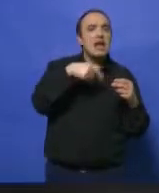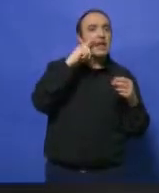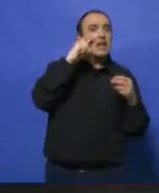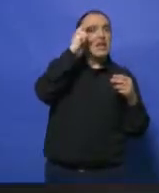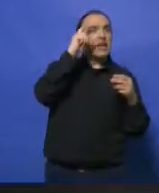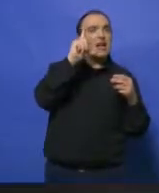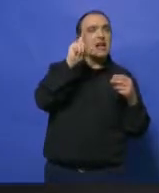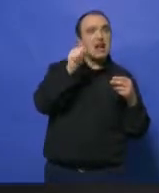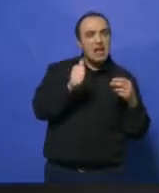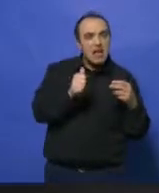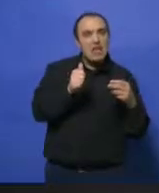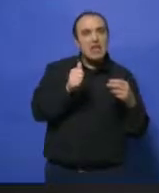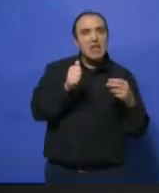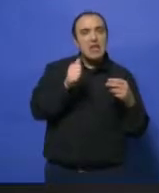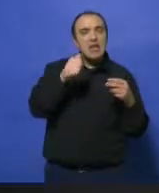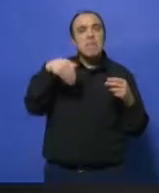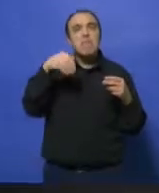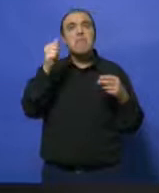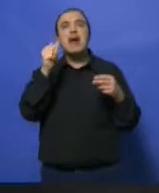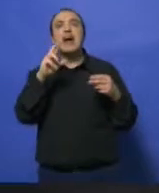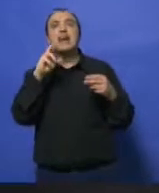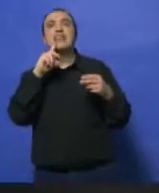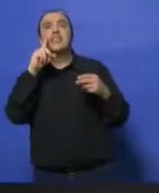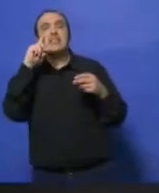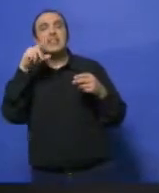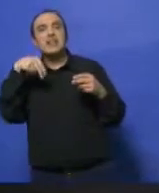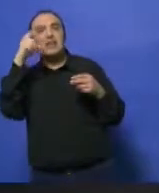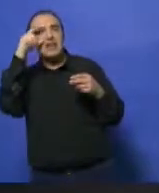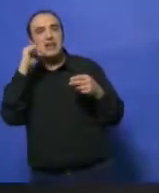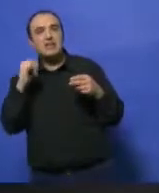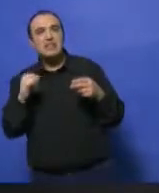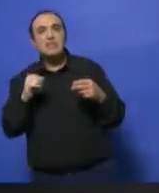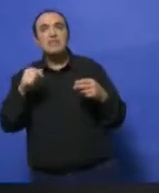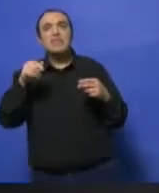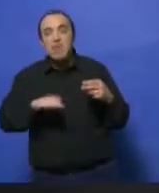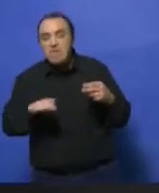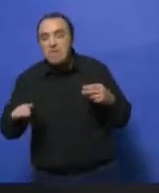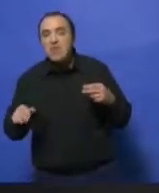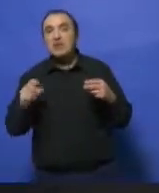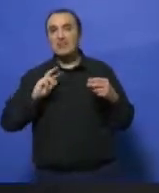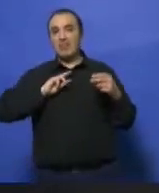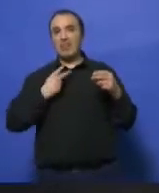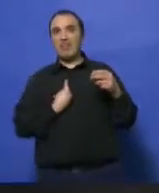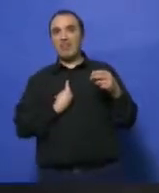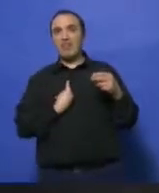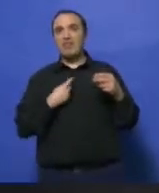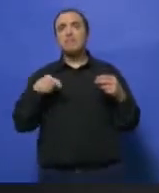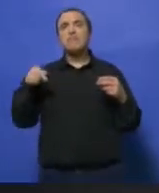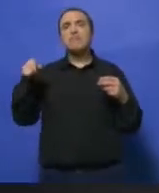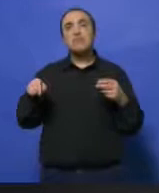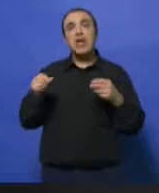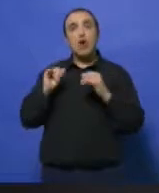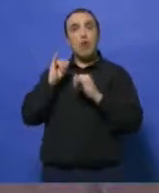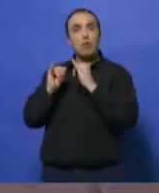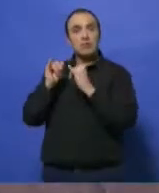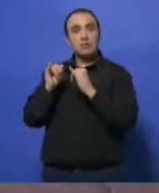la infancia transgénero, un proyecto que es elaborado al 100% de la Universidad Nacional de Villa María, y así lo contaban los productores del